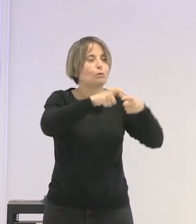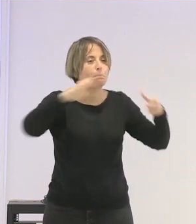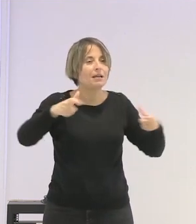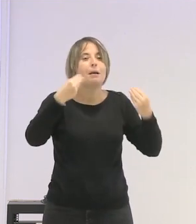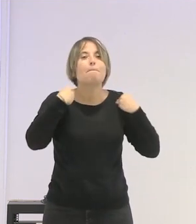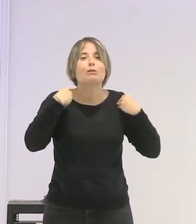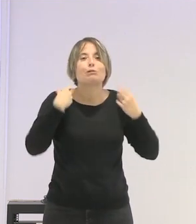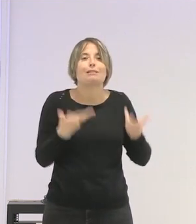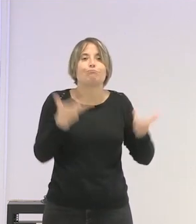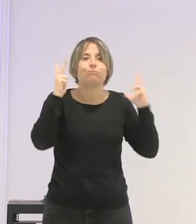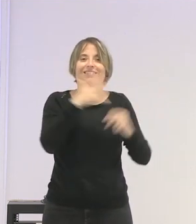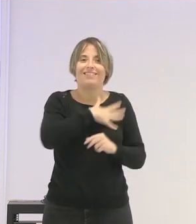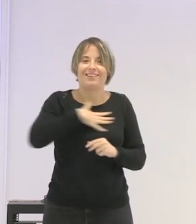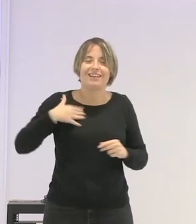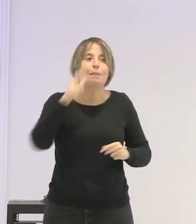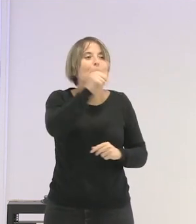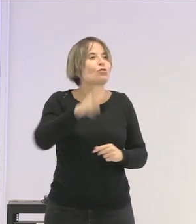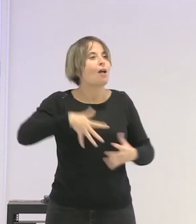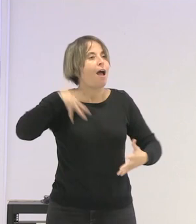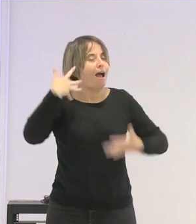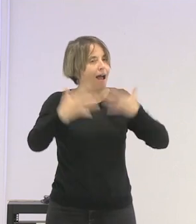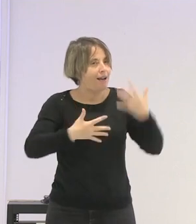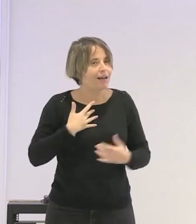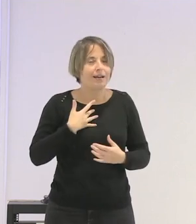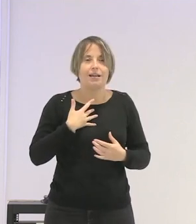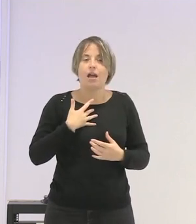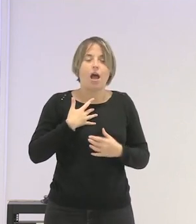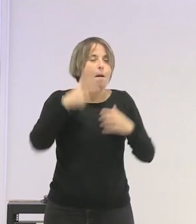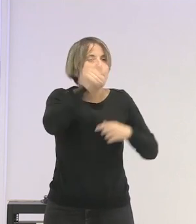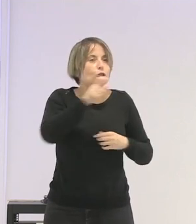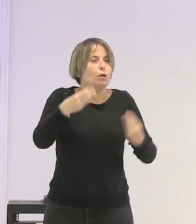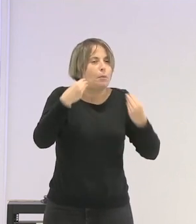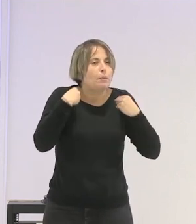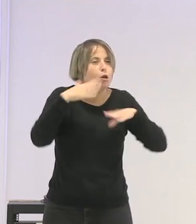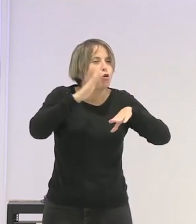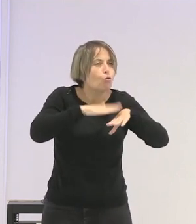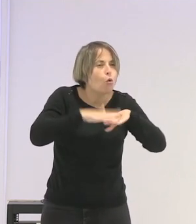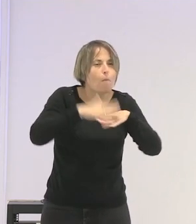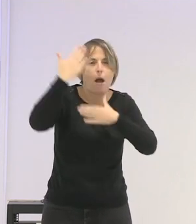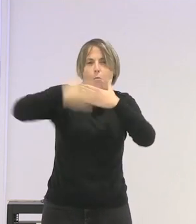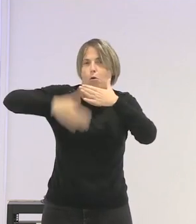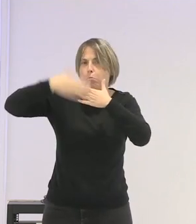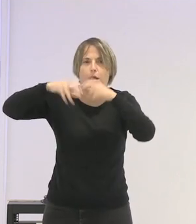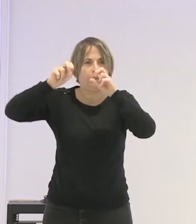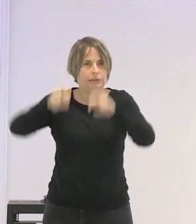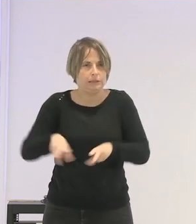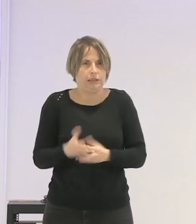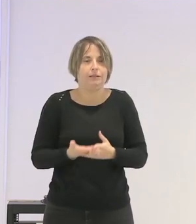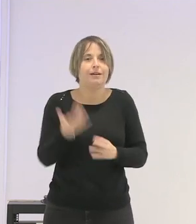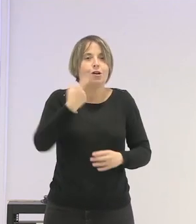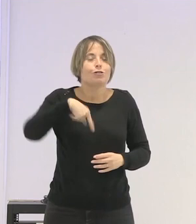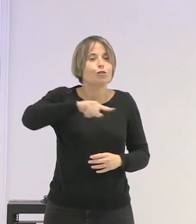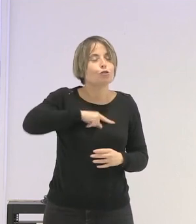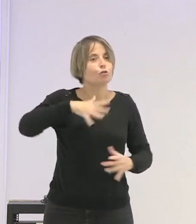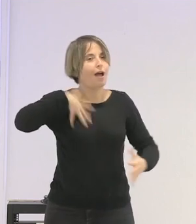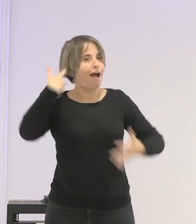vivir con libertad, quiere vivir con alegría, no quiere vivir con culpa y no quiere vivir con censura. De modo que tenemos la alegría y